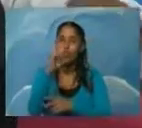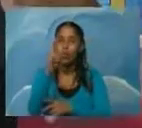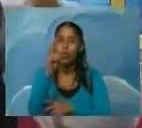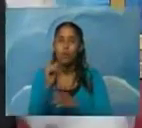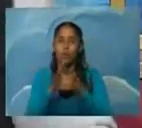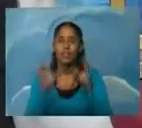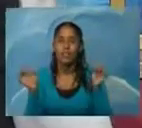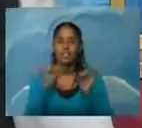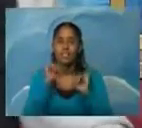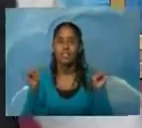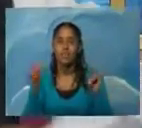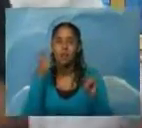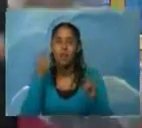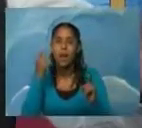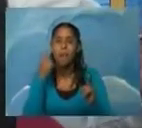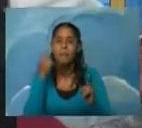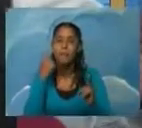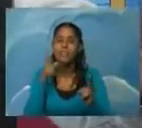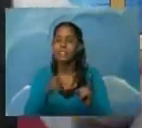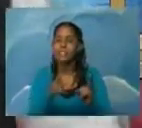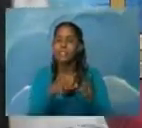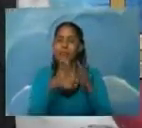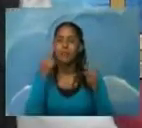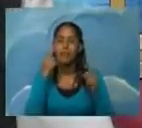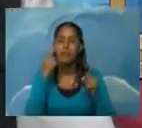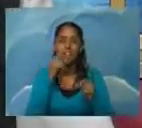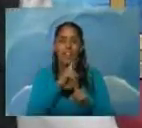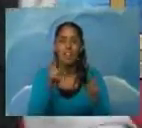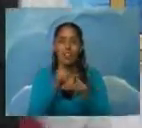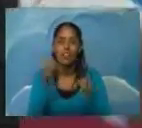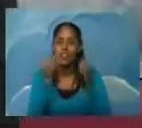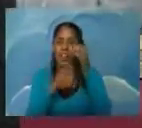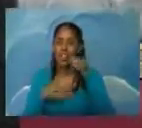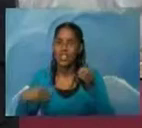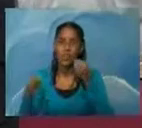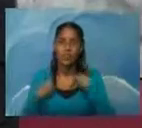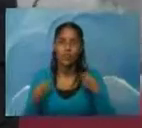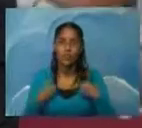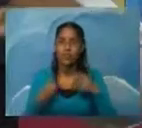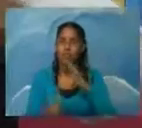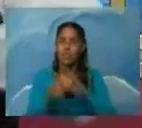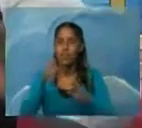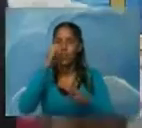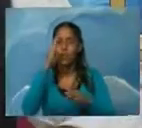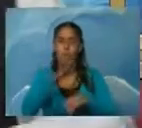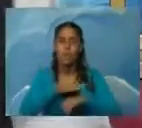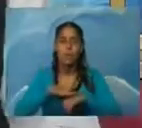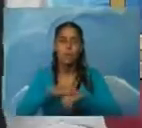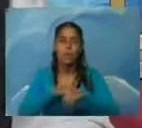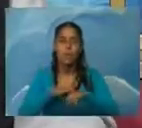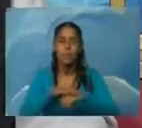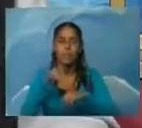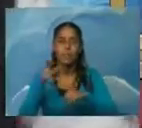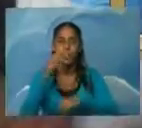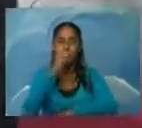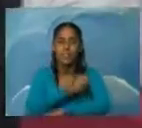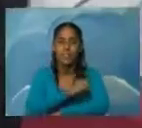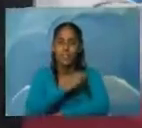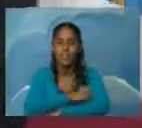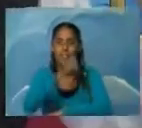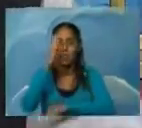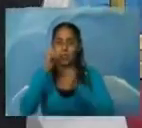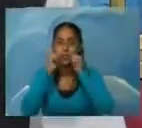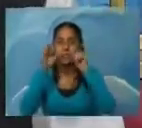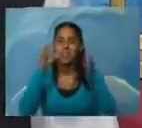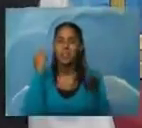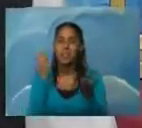no. Ya yo viví por una experiencia. Y ya esta experiencia no la quiero vivir más. Y yo sé que Dios me perdonó y de aquí en adelante hay que hacer caso. Que Dios nos